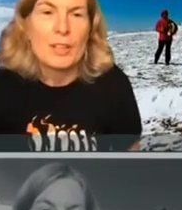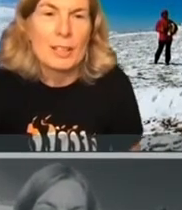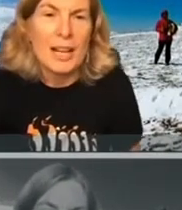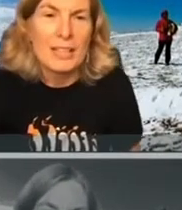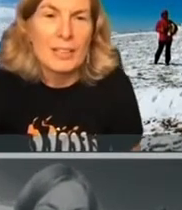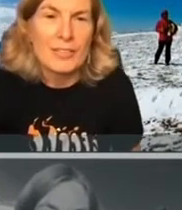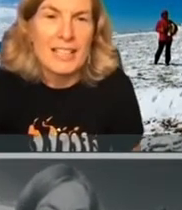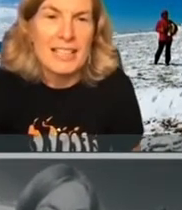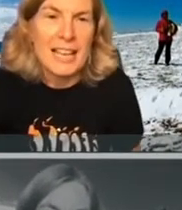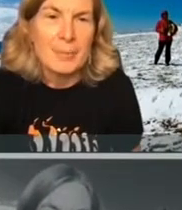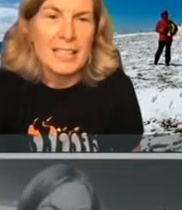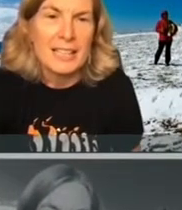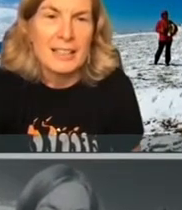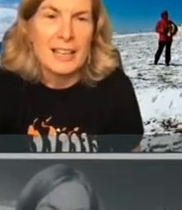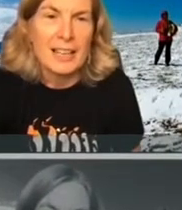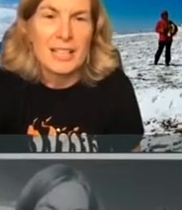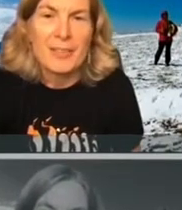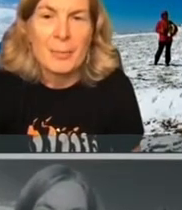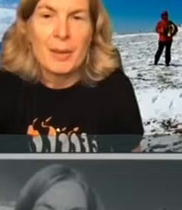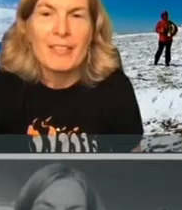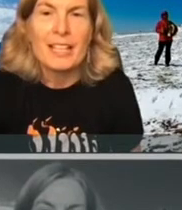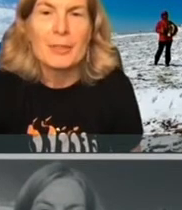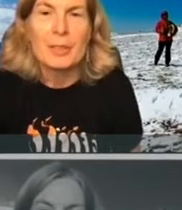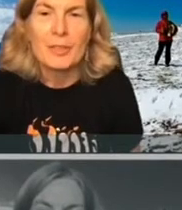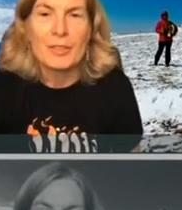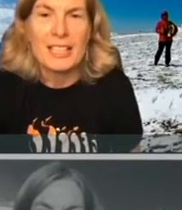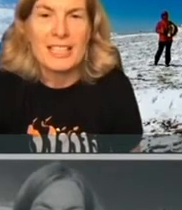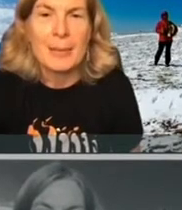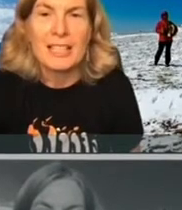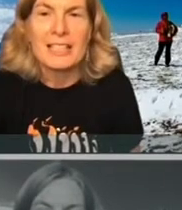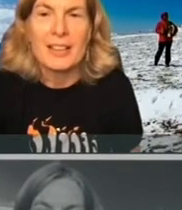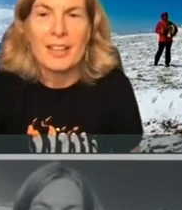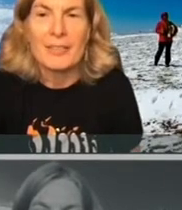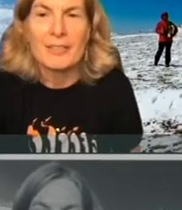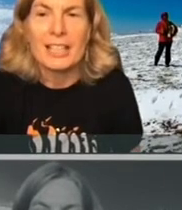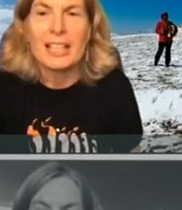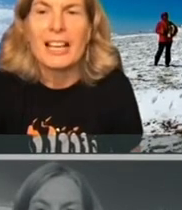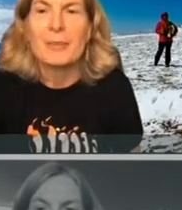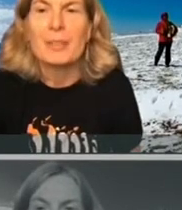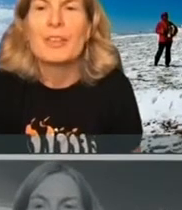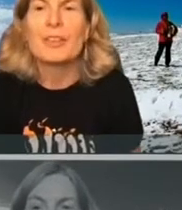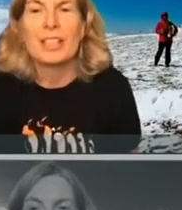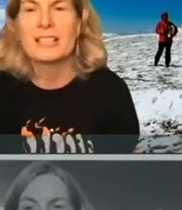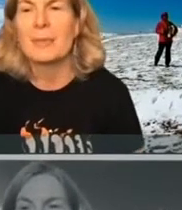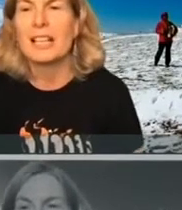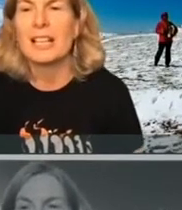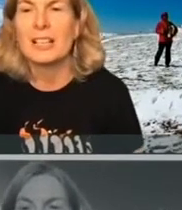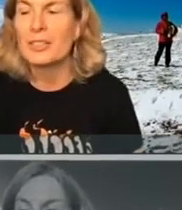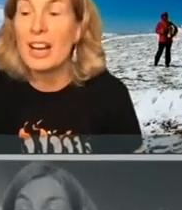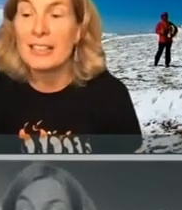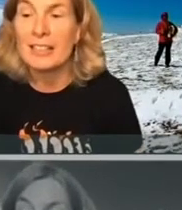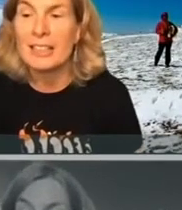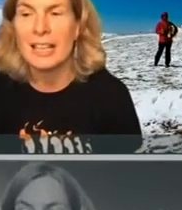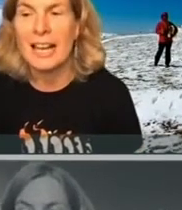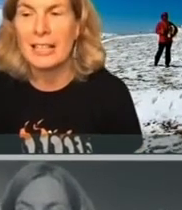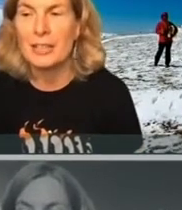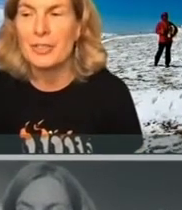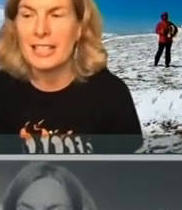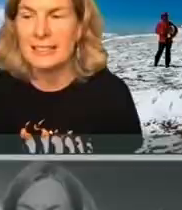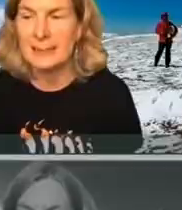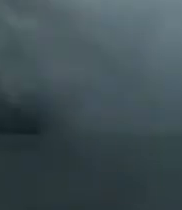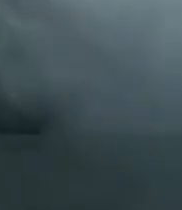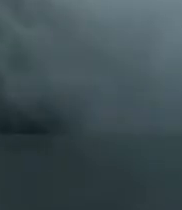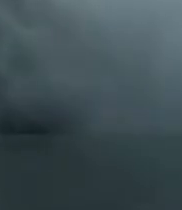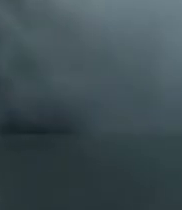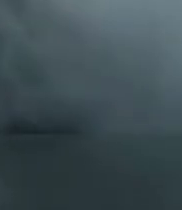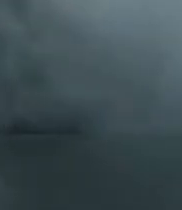Nueva Zelanda. A medida que los sistemas climáticos se desplazan hacia el sur, obtenemos cambios en los patrones de lluvia, por